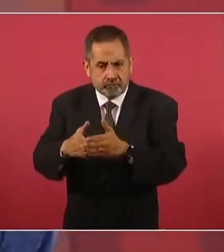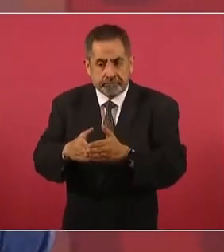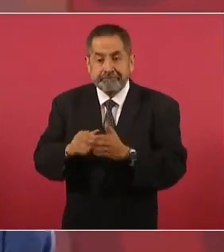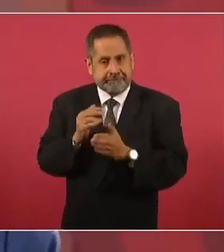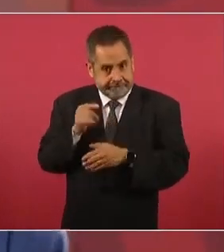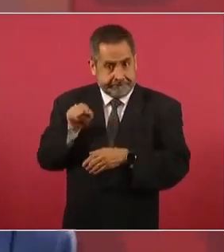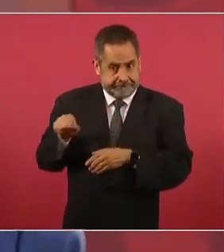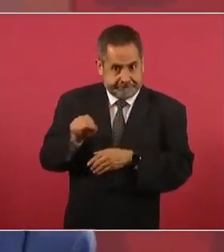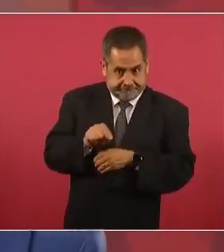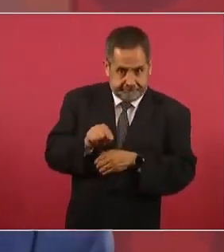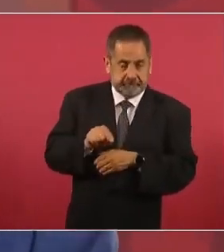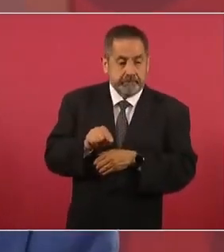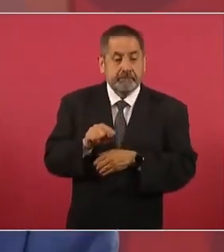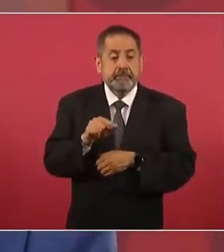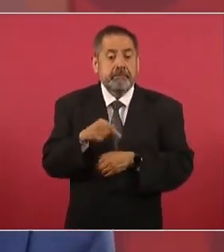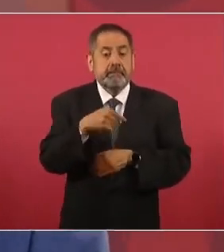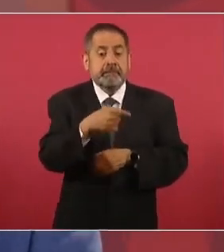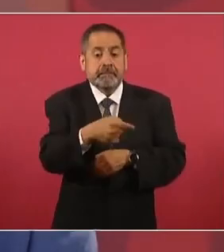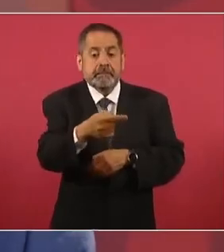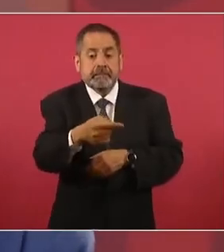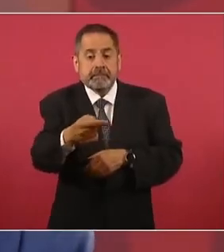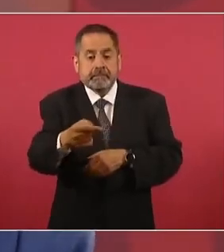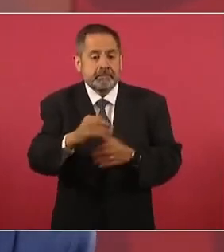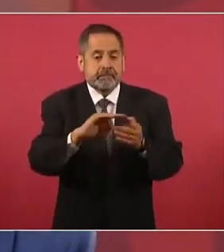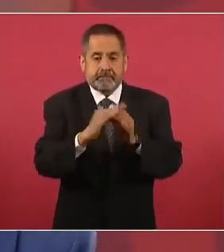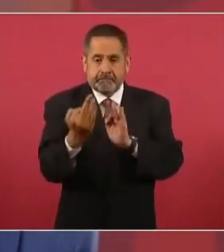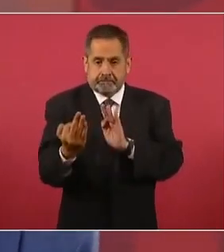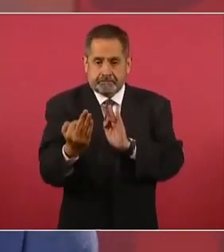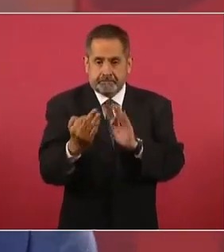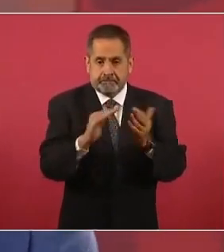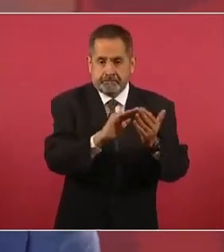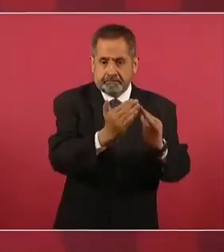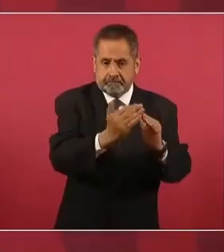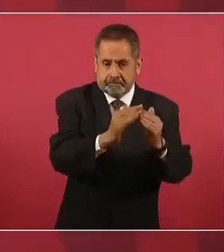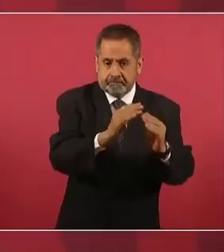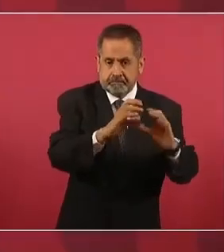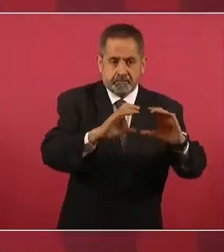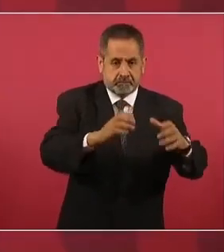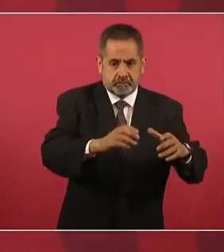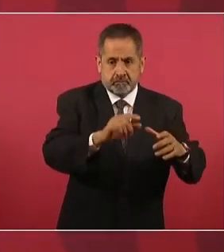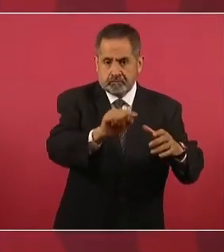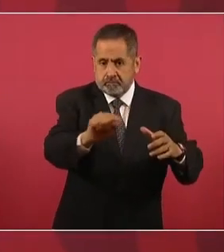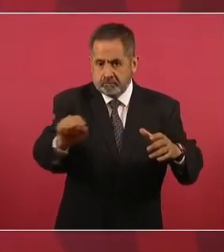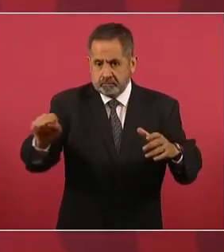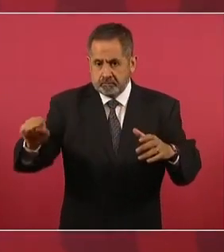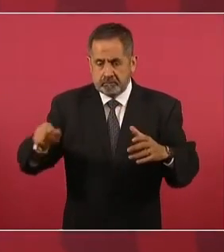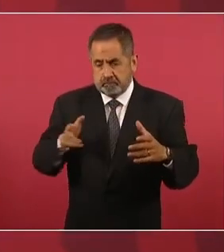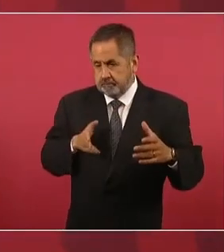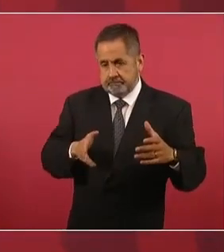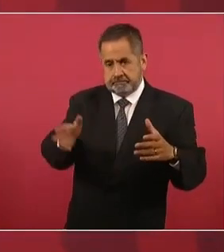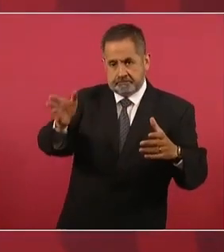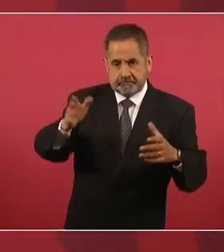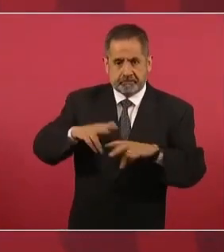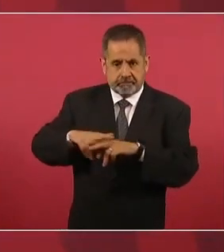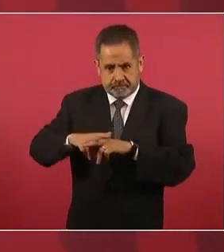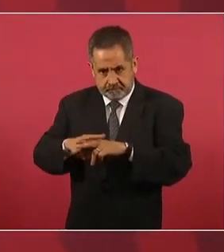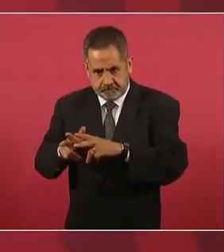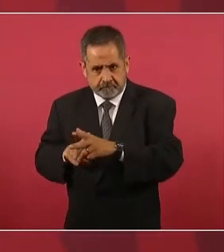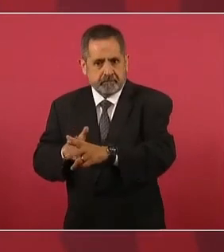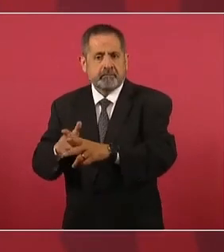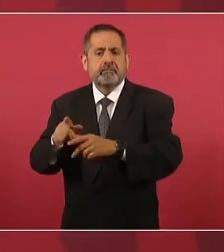comunidades por donde pasa el tren, los municipios, ahí se está